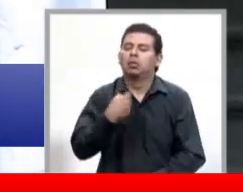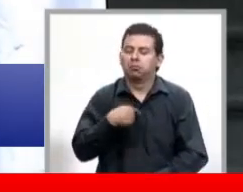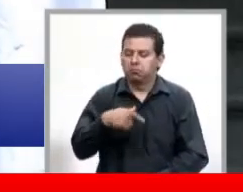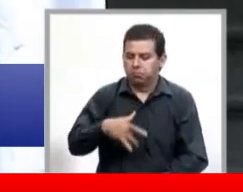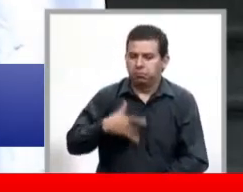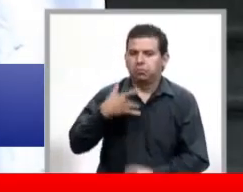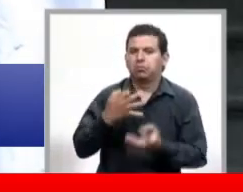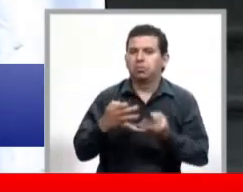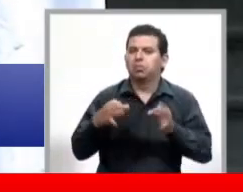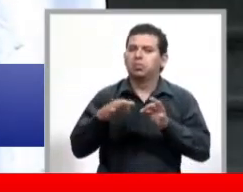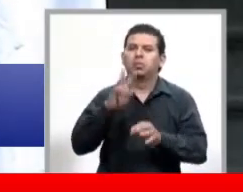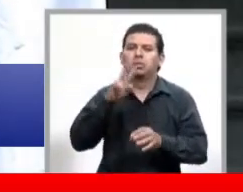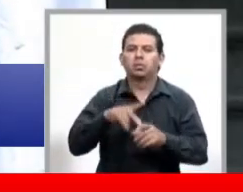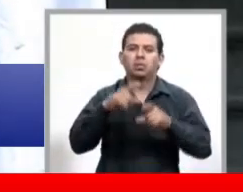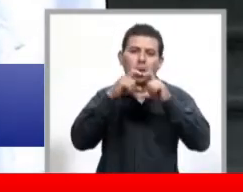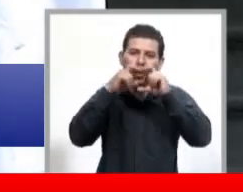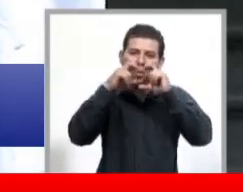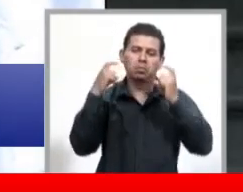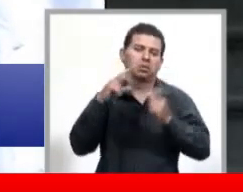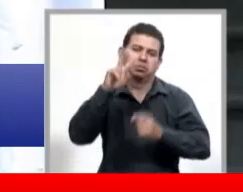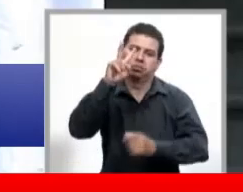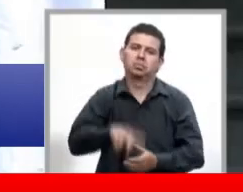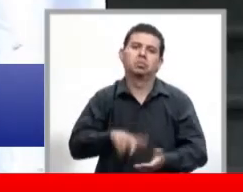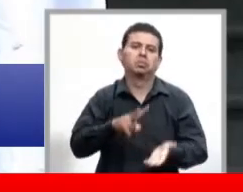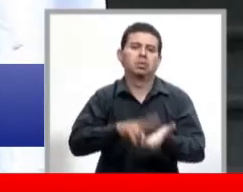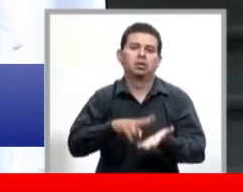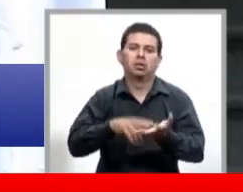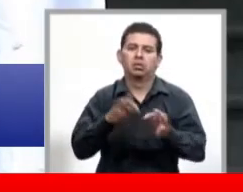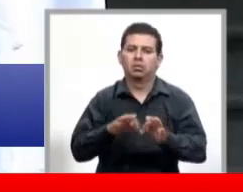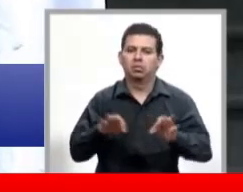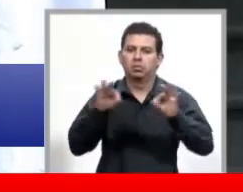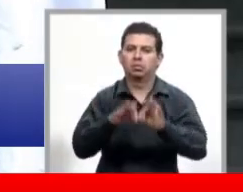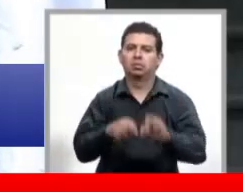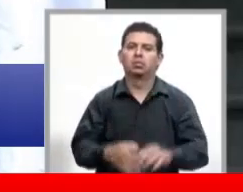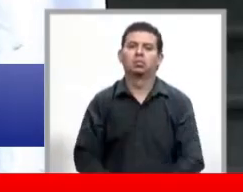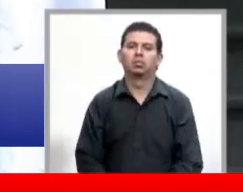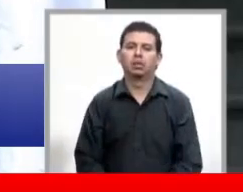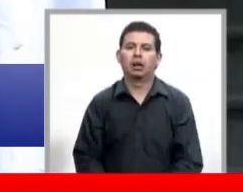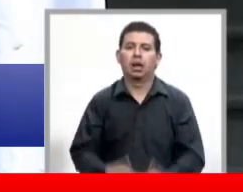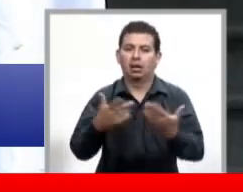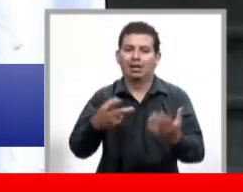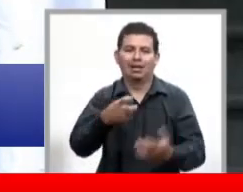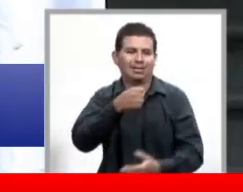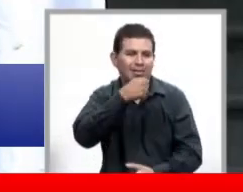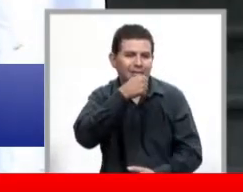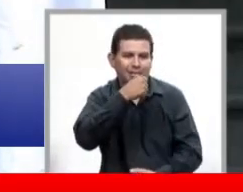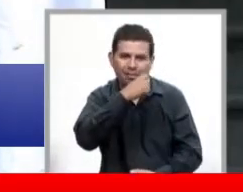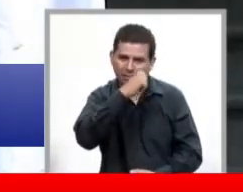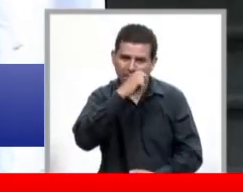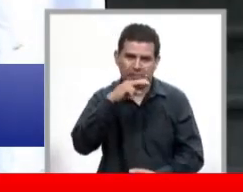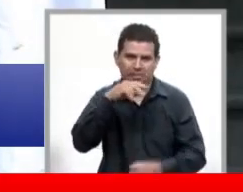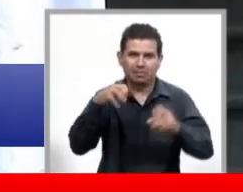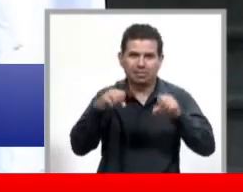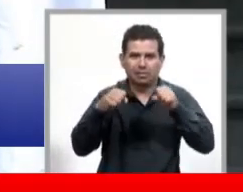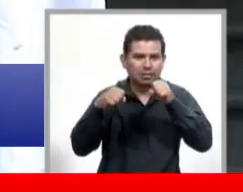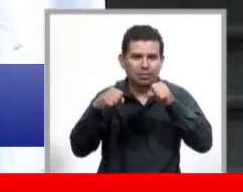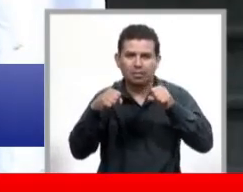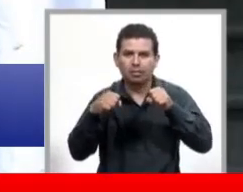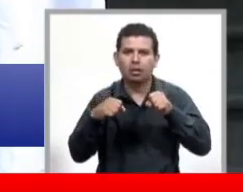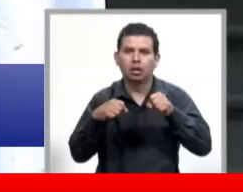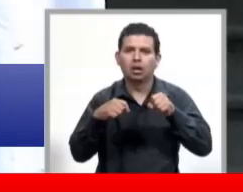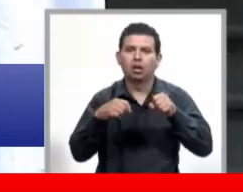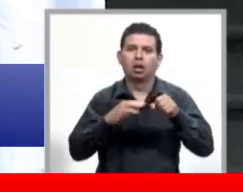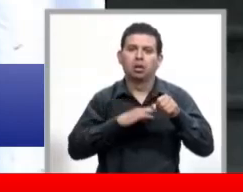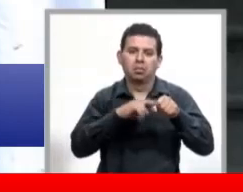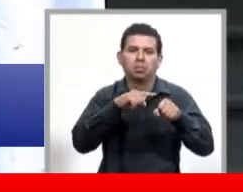que utilicemos un cubrebocas. Inclusive este micrófono, que ya fue checado, podría